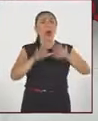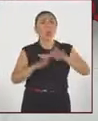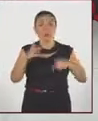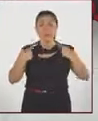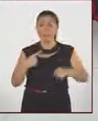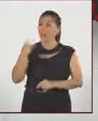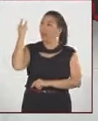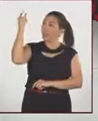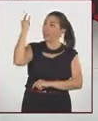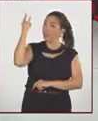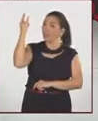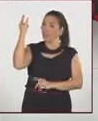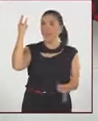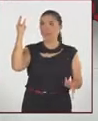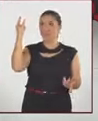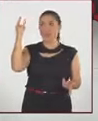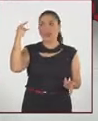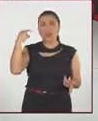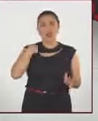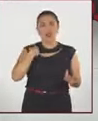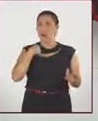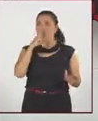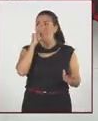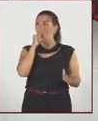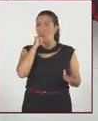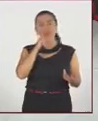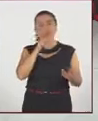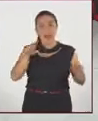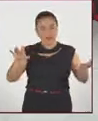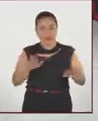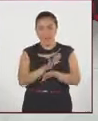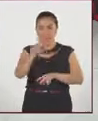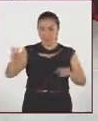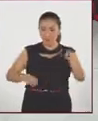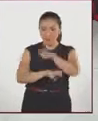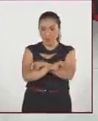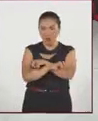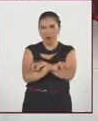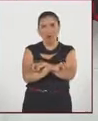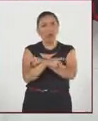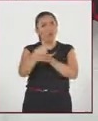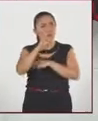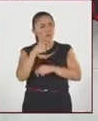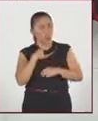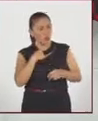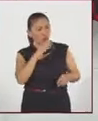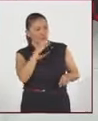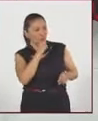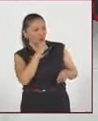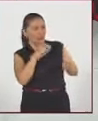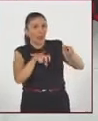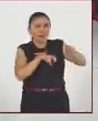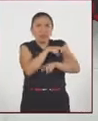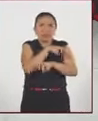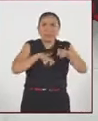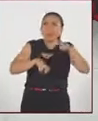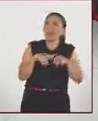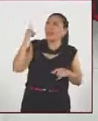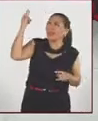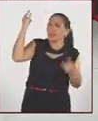alta. Era como, yo no quepo, le cambiaban la banca y ahora a mí me queda por acá. Sí. Entonces,